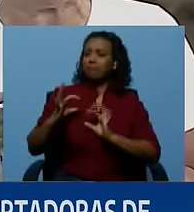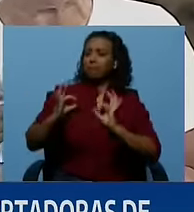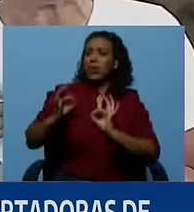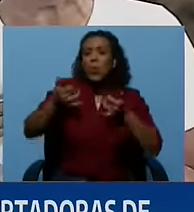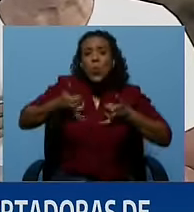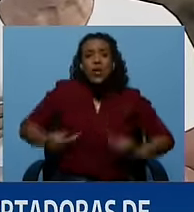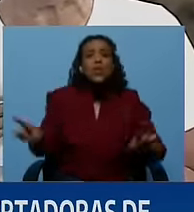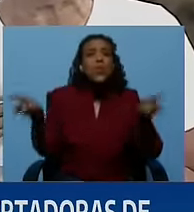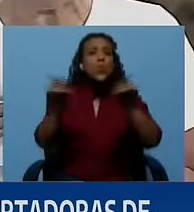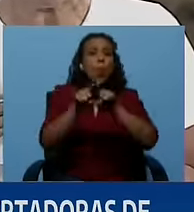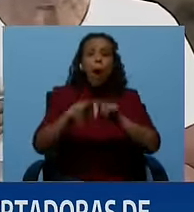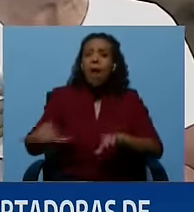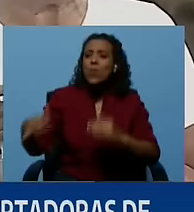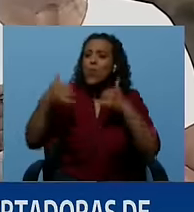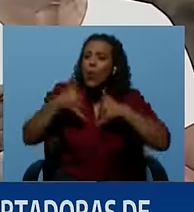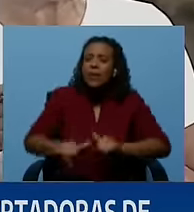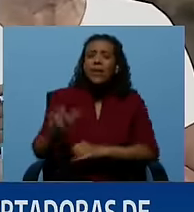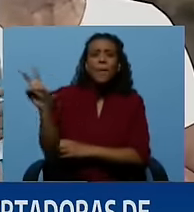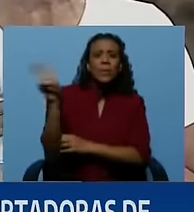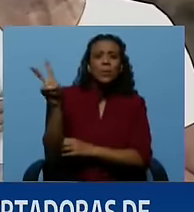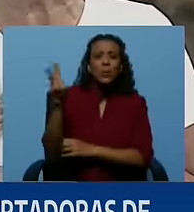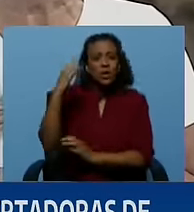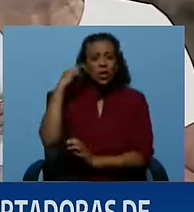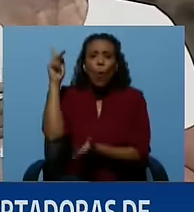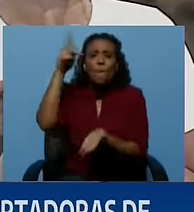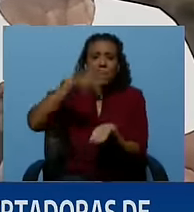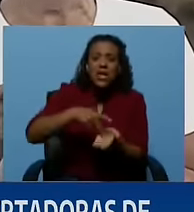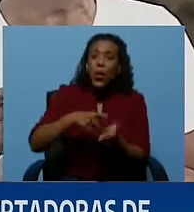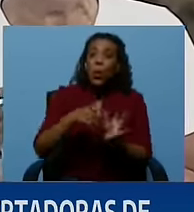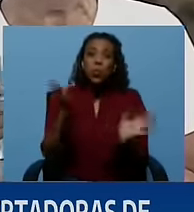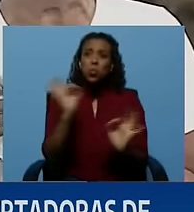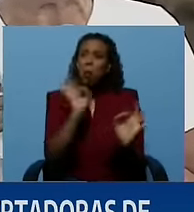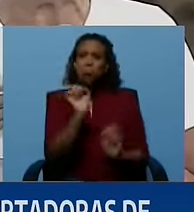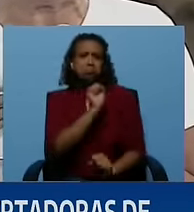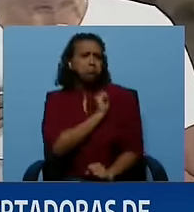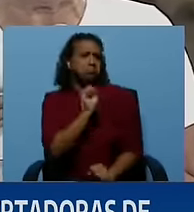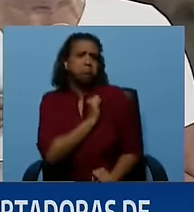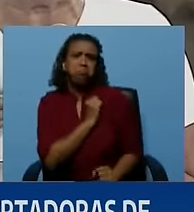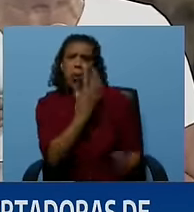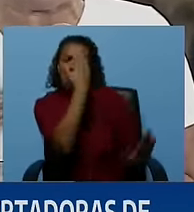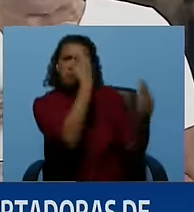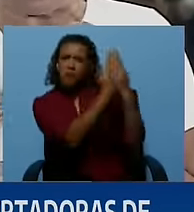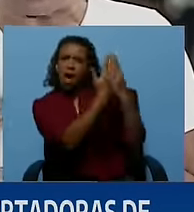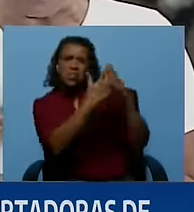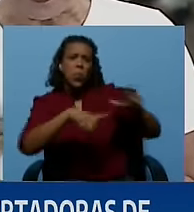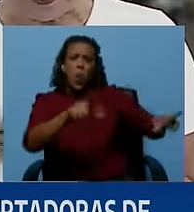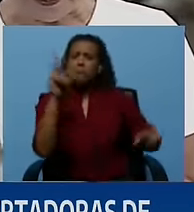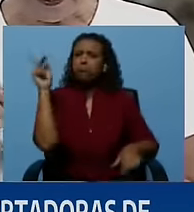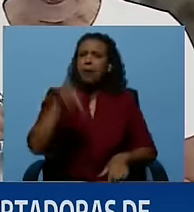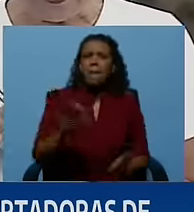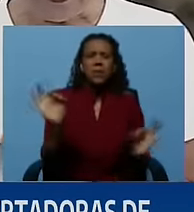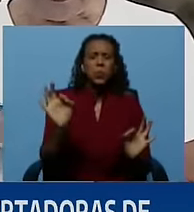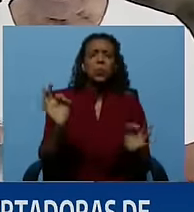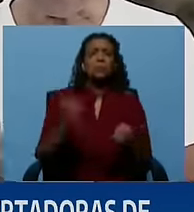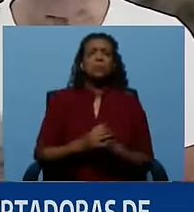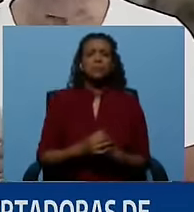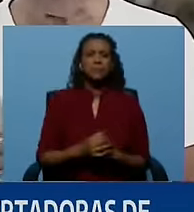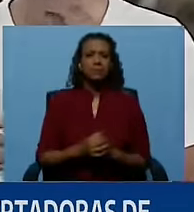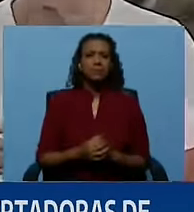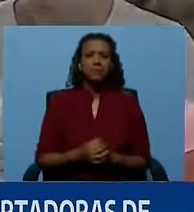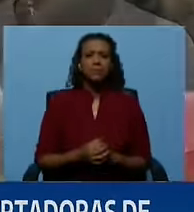hija de este país. Y yo vine aquí porque no tengo ningún temor de venir a Venezuela.